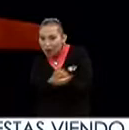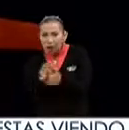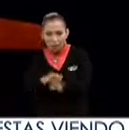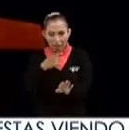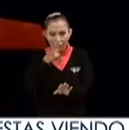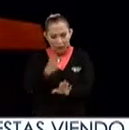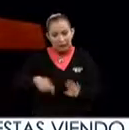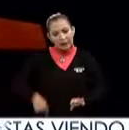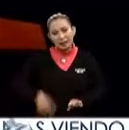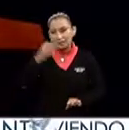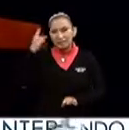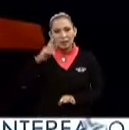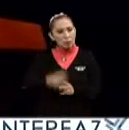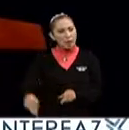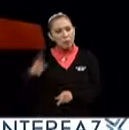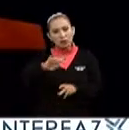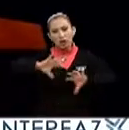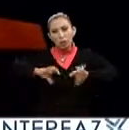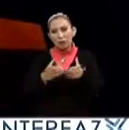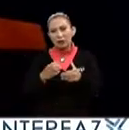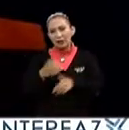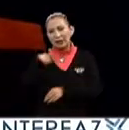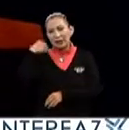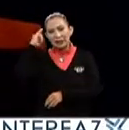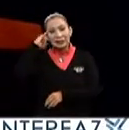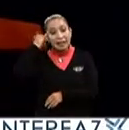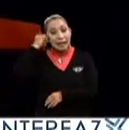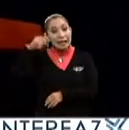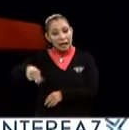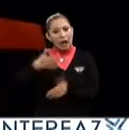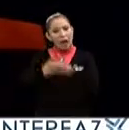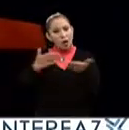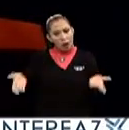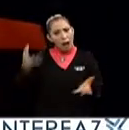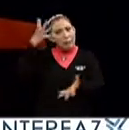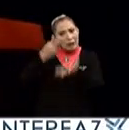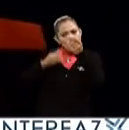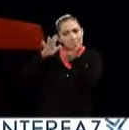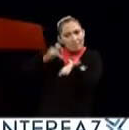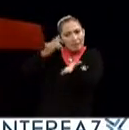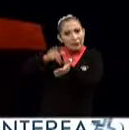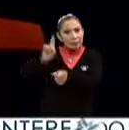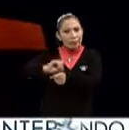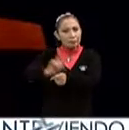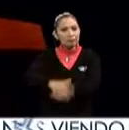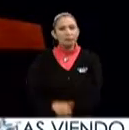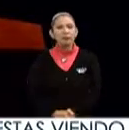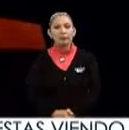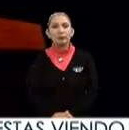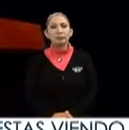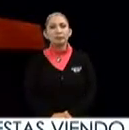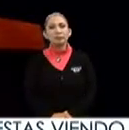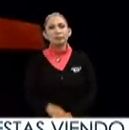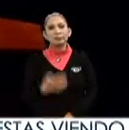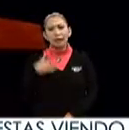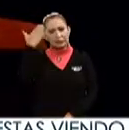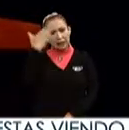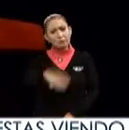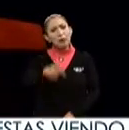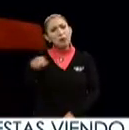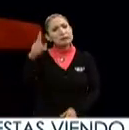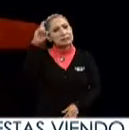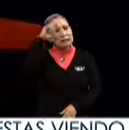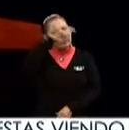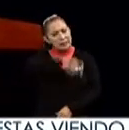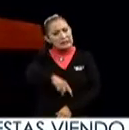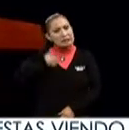como se estila en nuestros pueblos y comunidades indígenas, de las que seguimos aprendiendo día a día. Sabedores de los